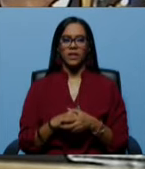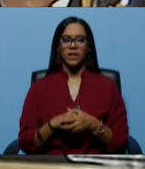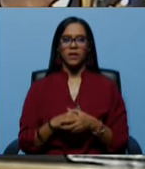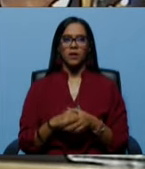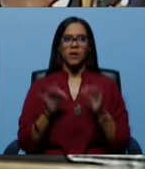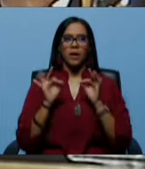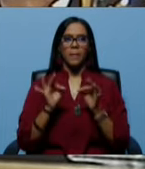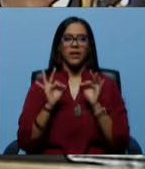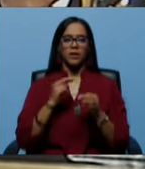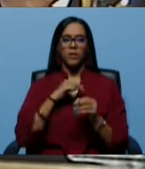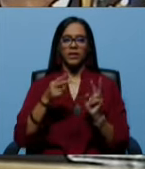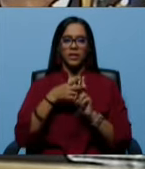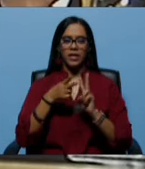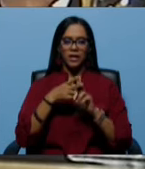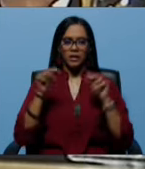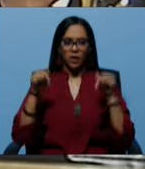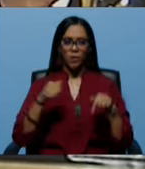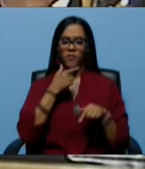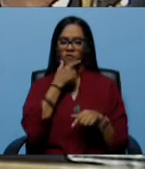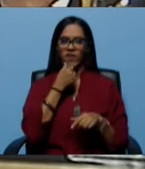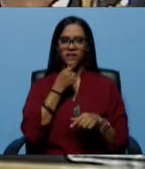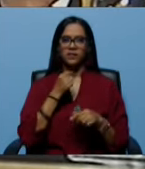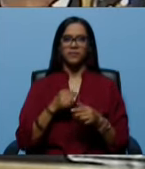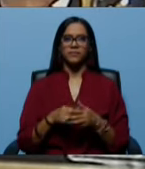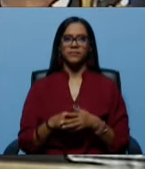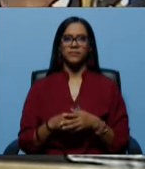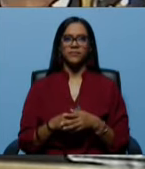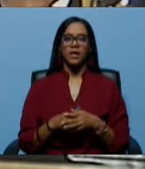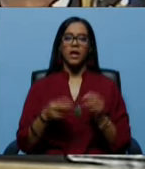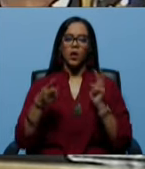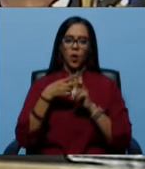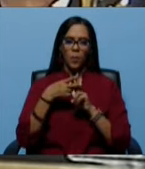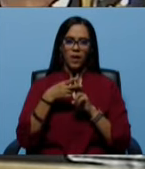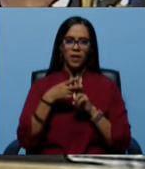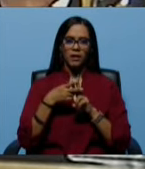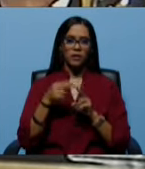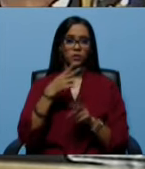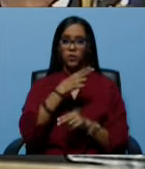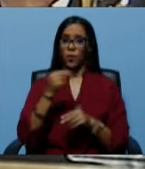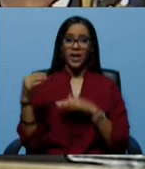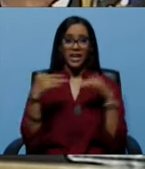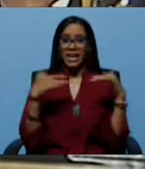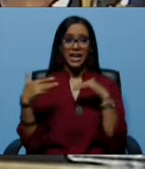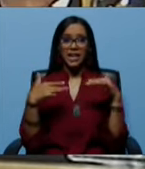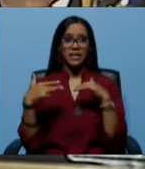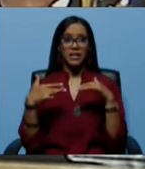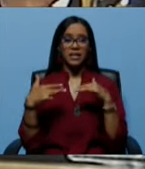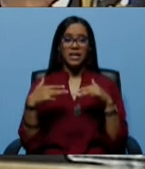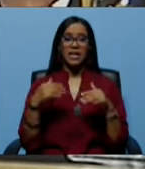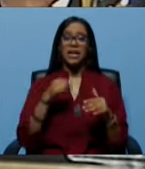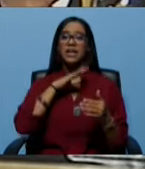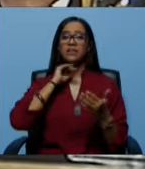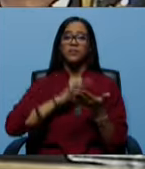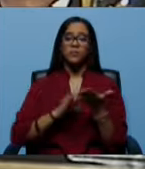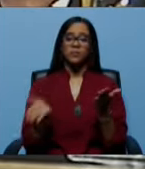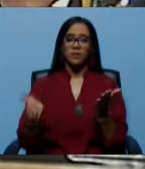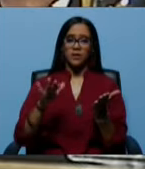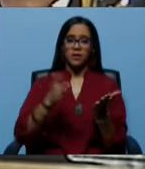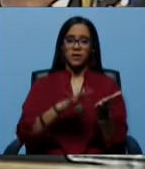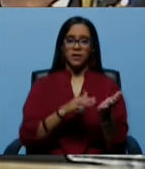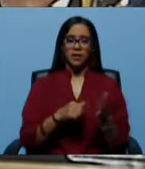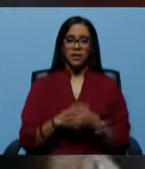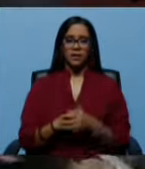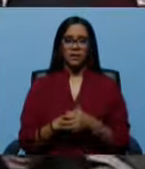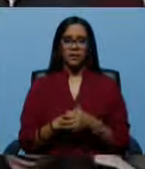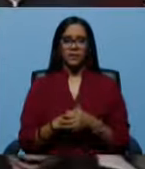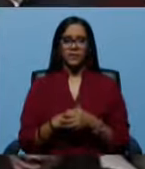nuestra etiqueta de hoy es muy sencilla. Numeral, no es guerra, es genocidio. Numeral, no es